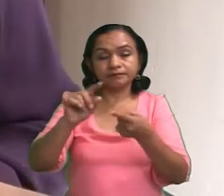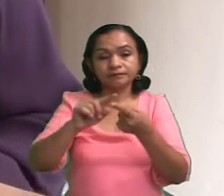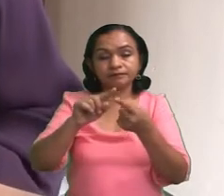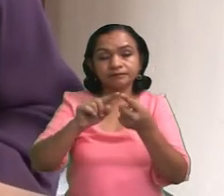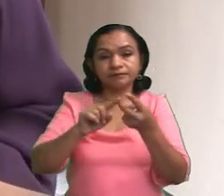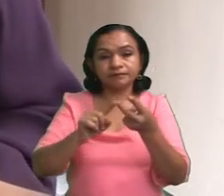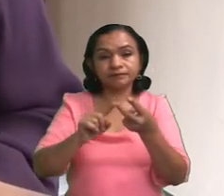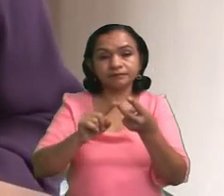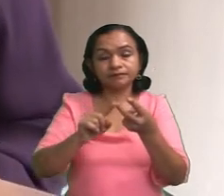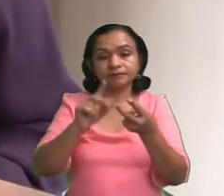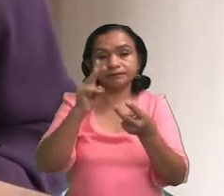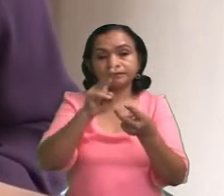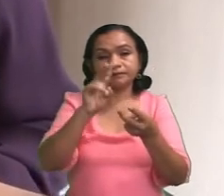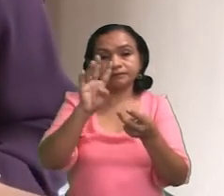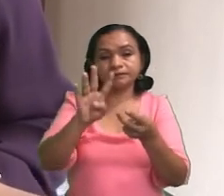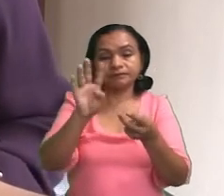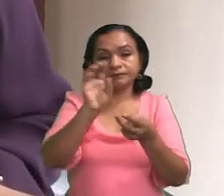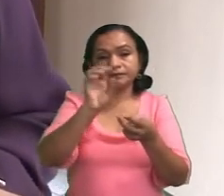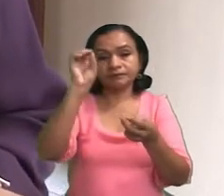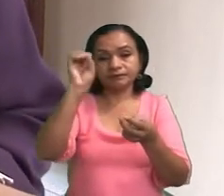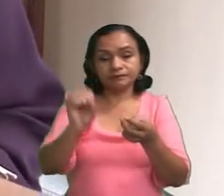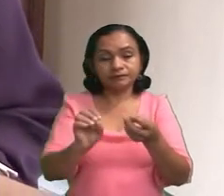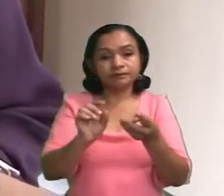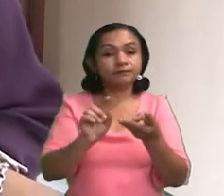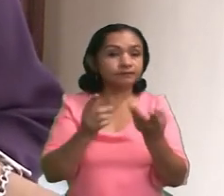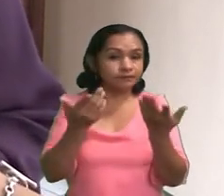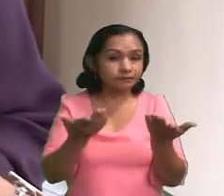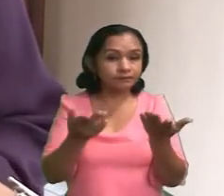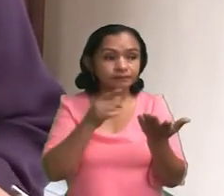2006 a un 24%, ¿verdad?